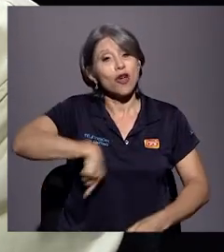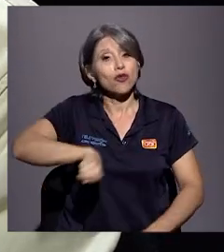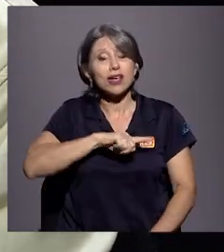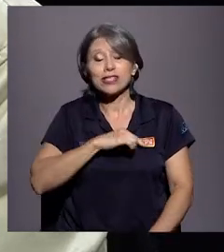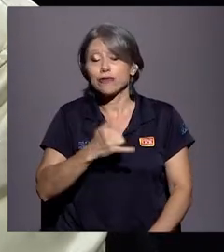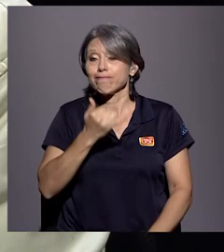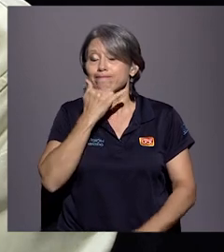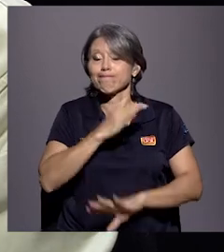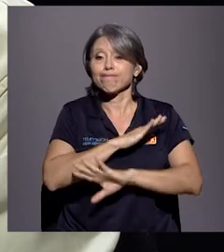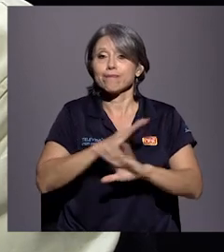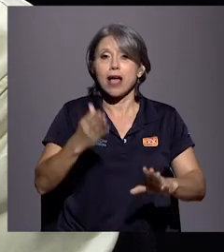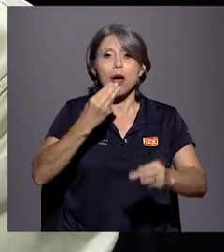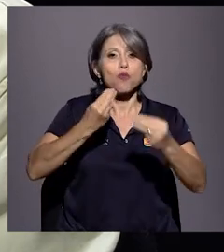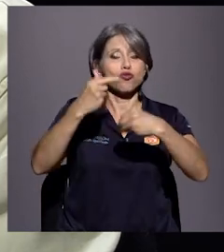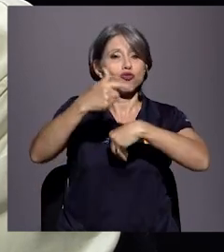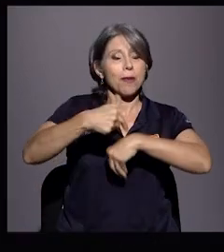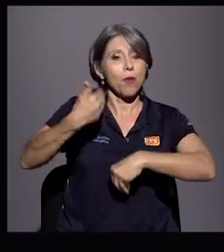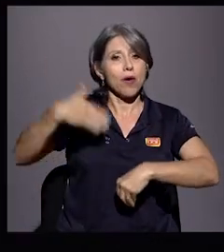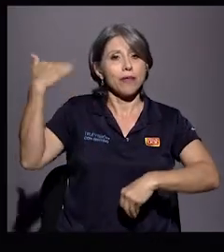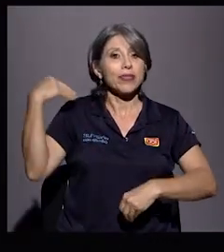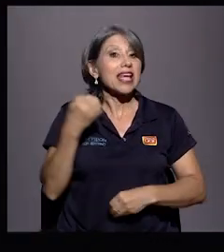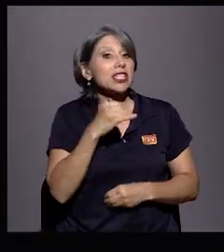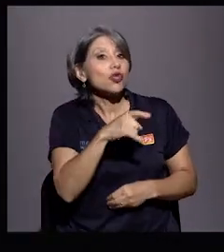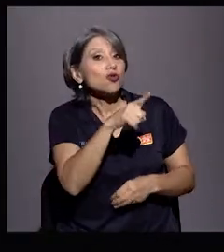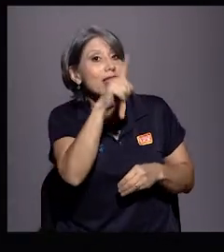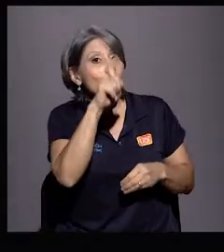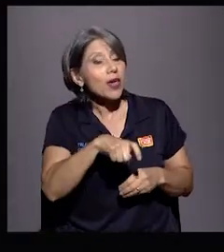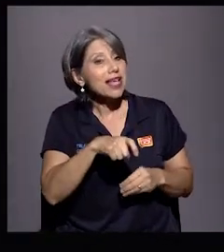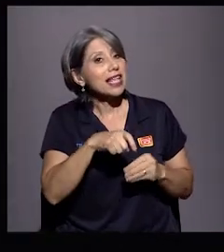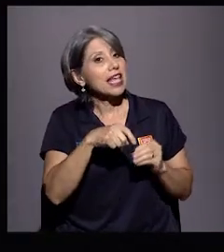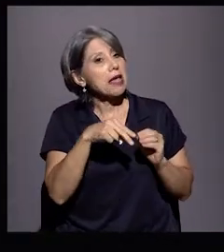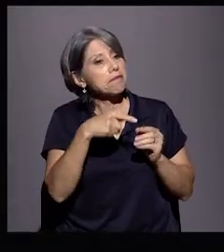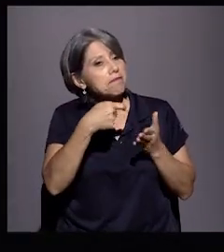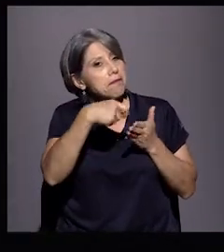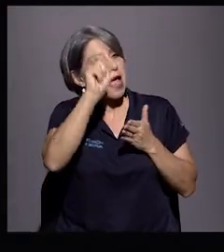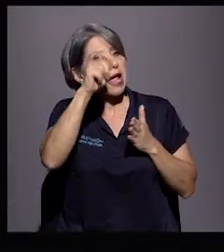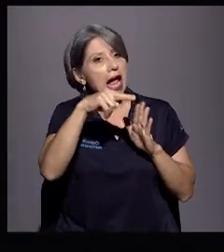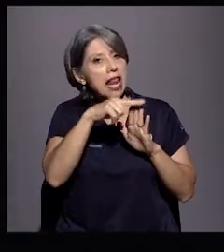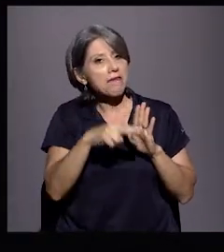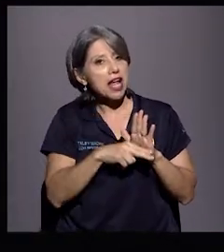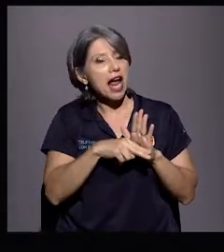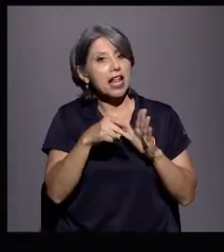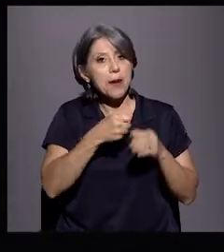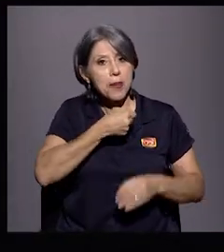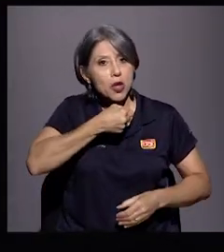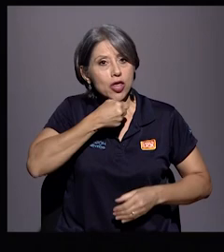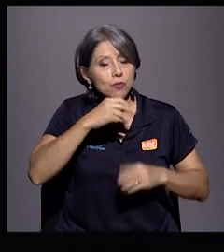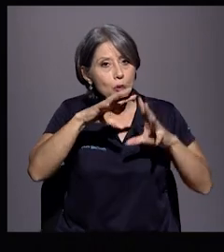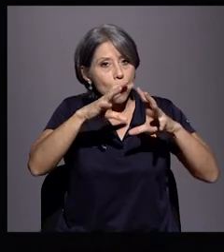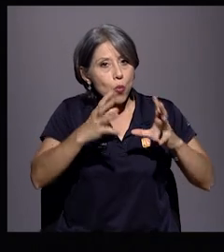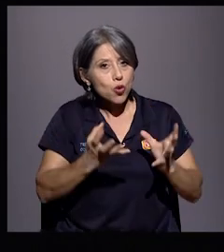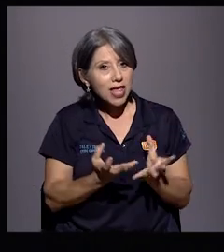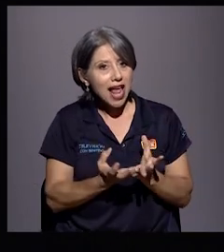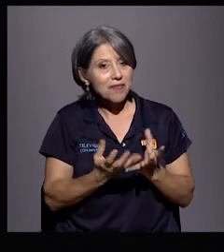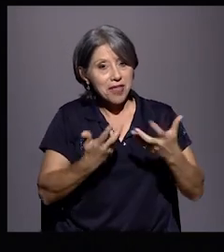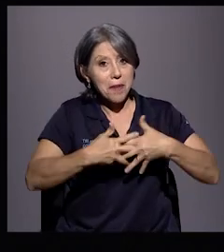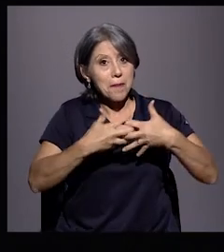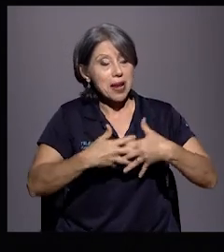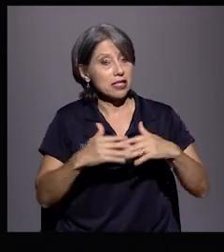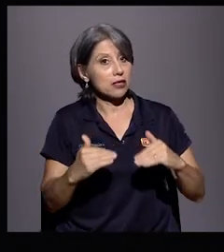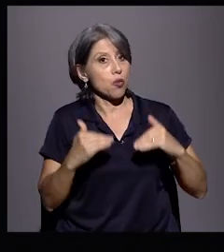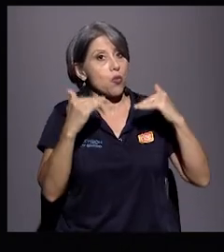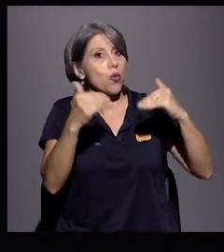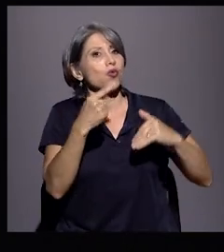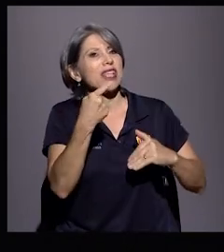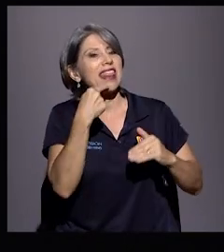desgracia desde hace bastante tiempo. Si tuviese que calificar ese periodismo mundial que obedece a esas grandes cadenas, ¿qué nota le